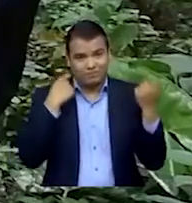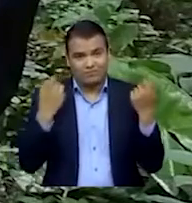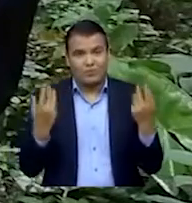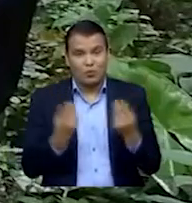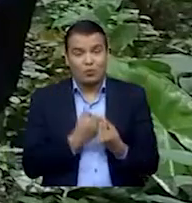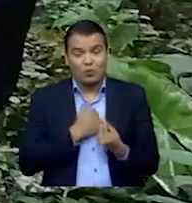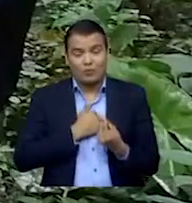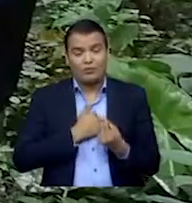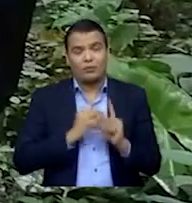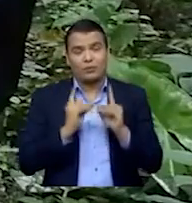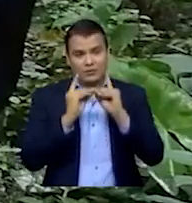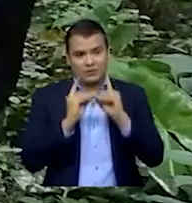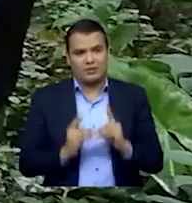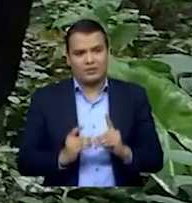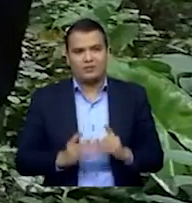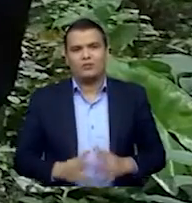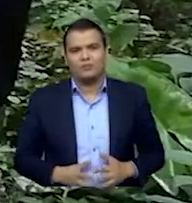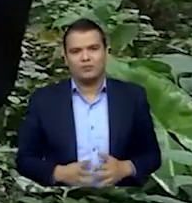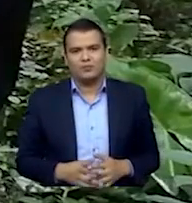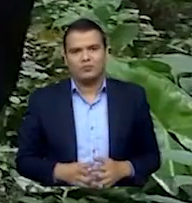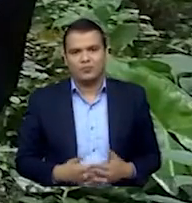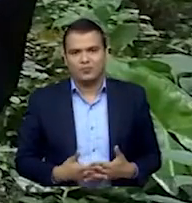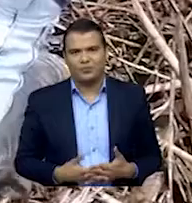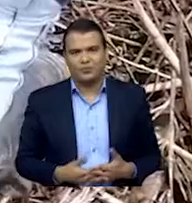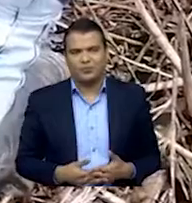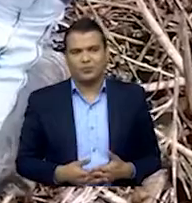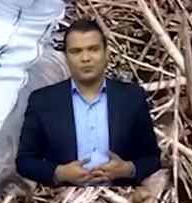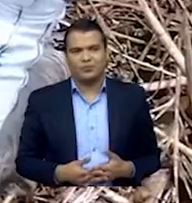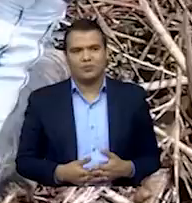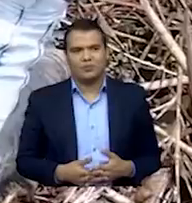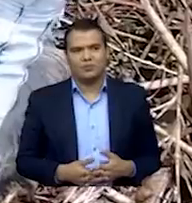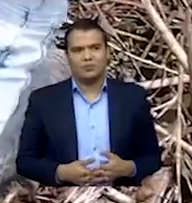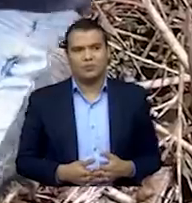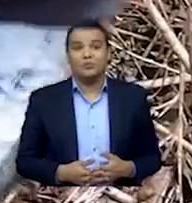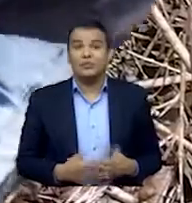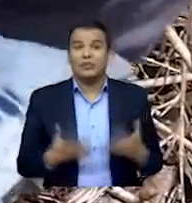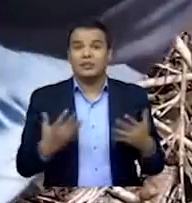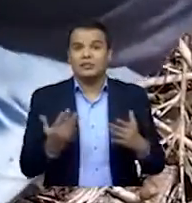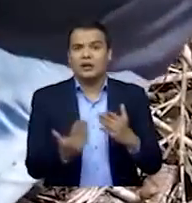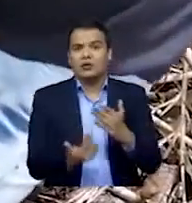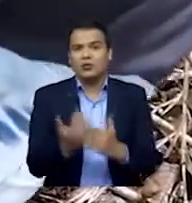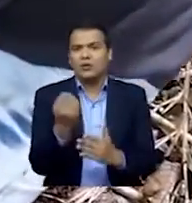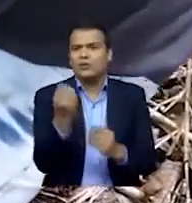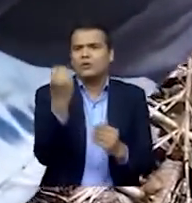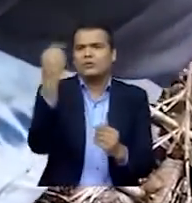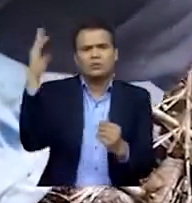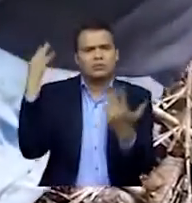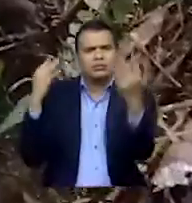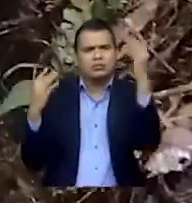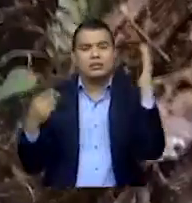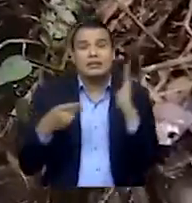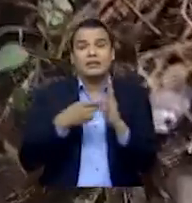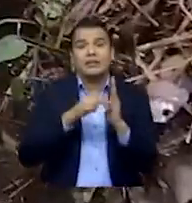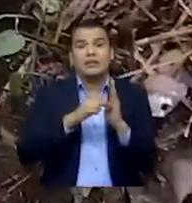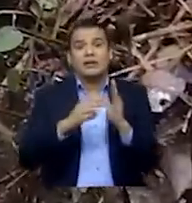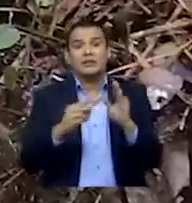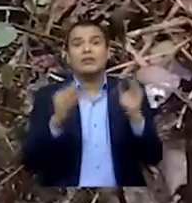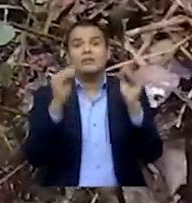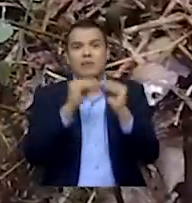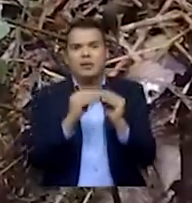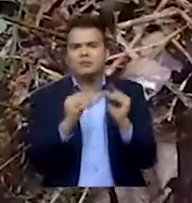como comunidad pues también deja desconcierto con esta siembra no sólo se contribuye al aumento de cobertura vegetal